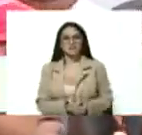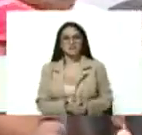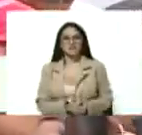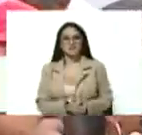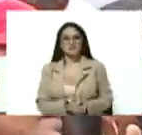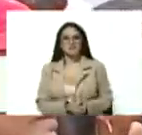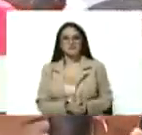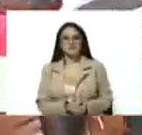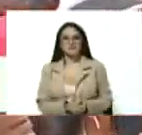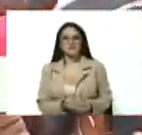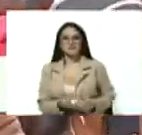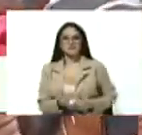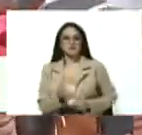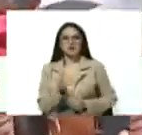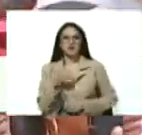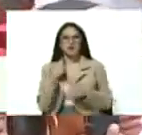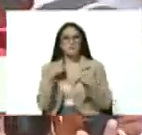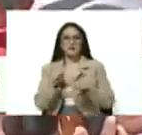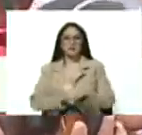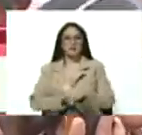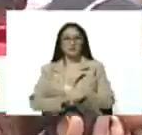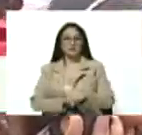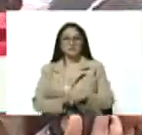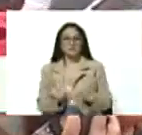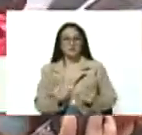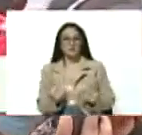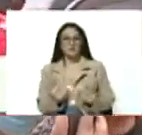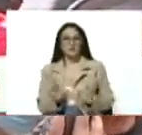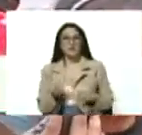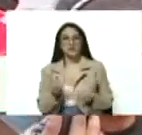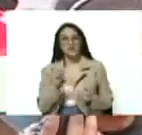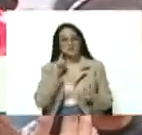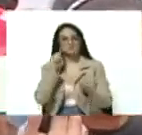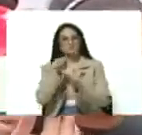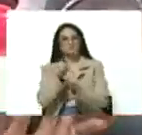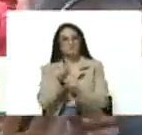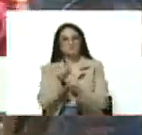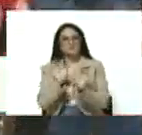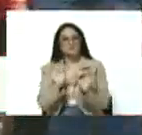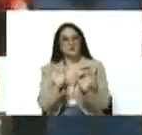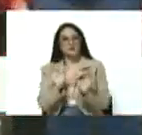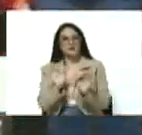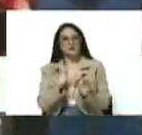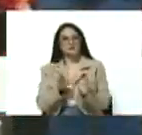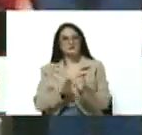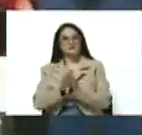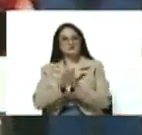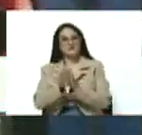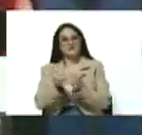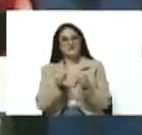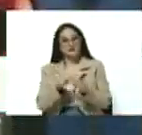hay, y no perdamos el tiempo en eso. Más bien enfoquémonos nosotros en lo que debemos seguir